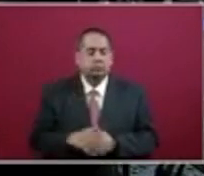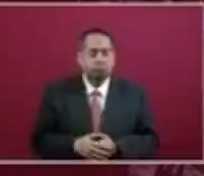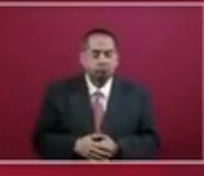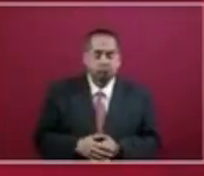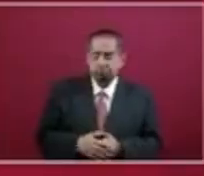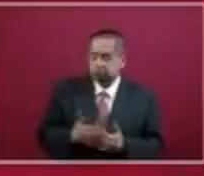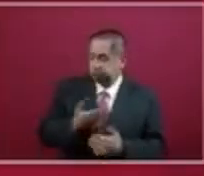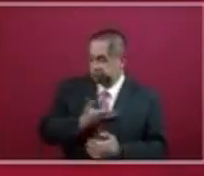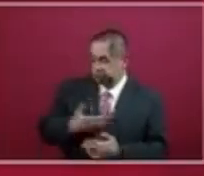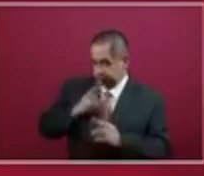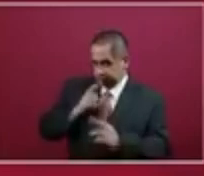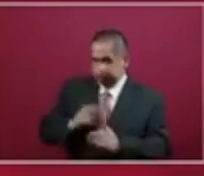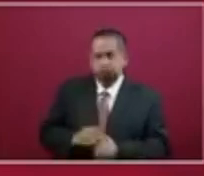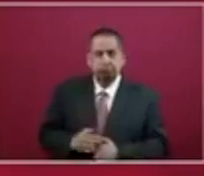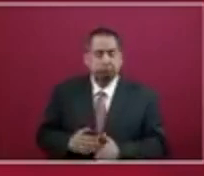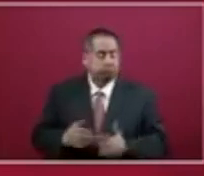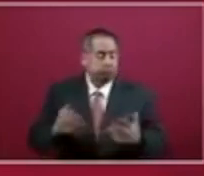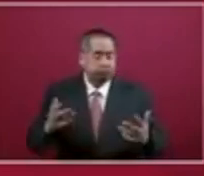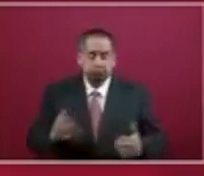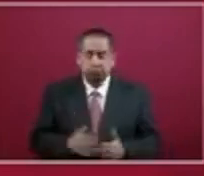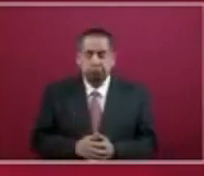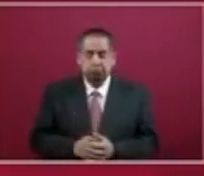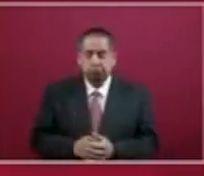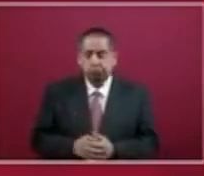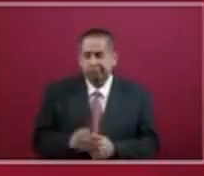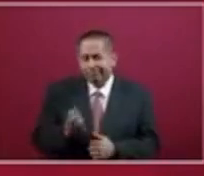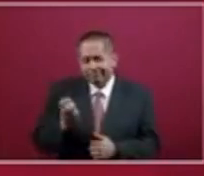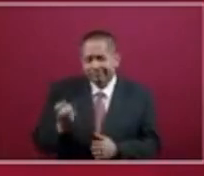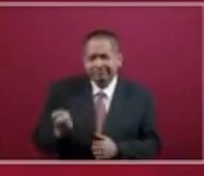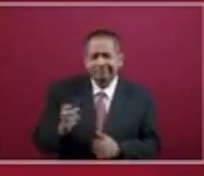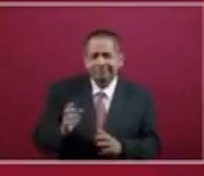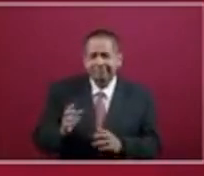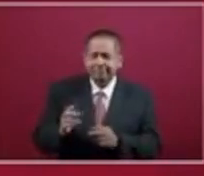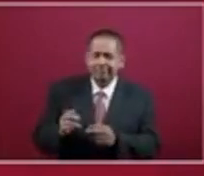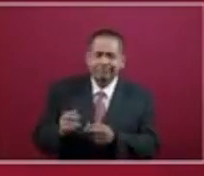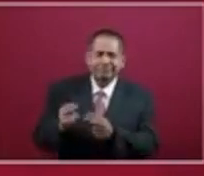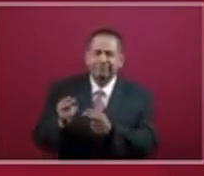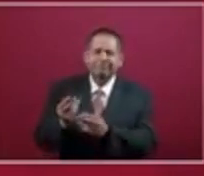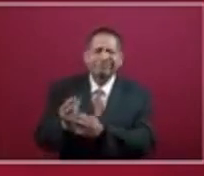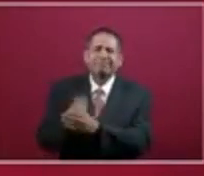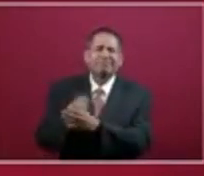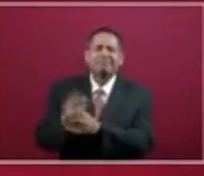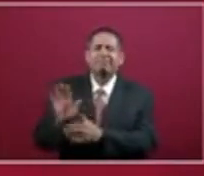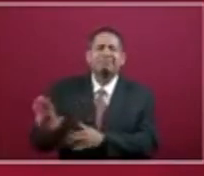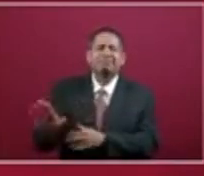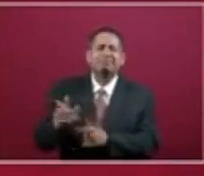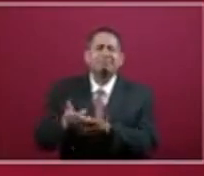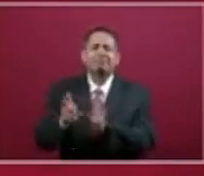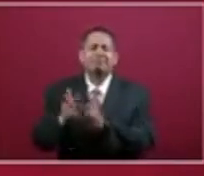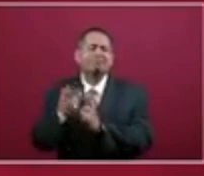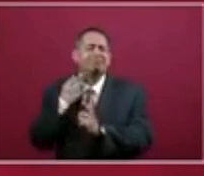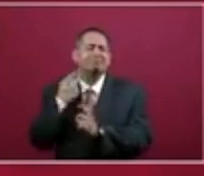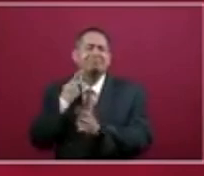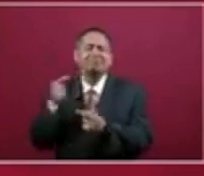ambas partes al diálogo. Es un asunto más que nada partidista, ¿no?